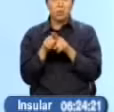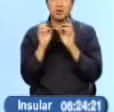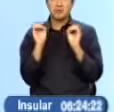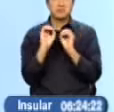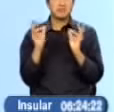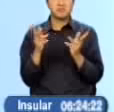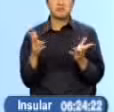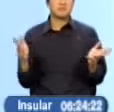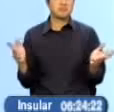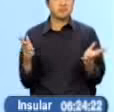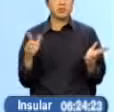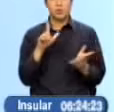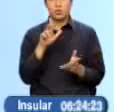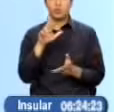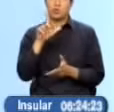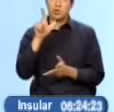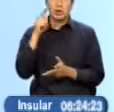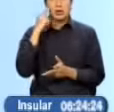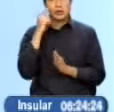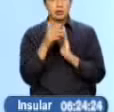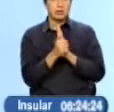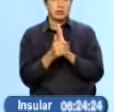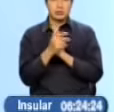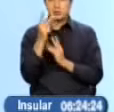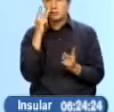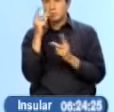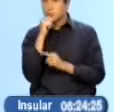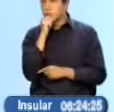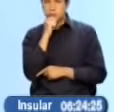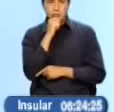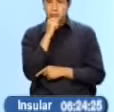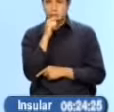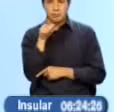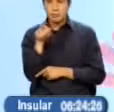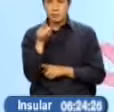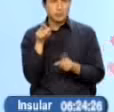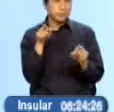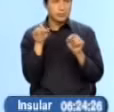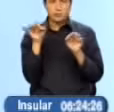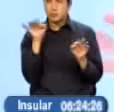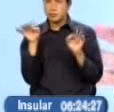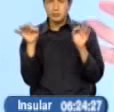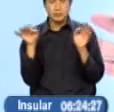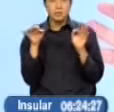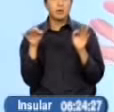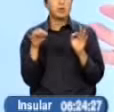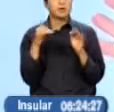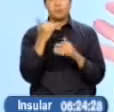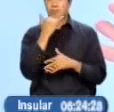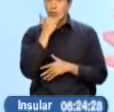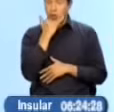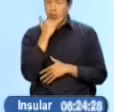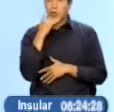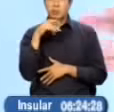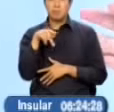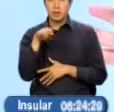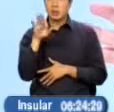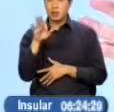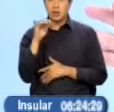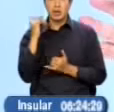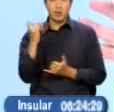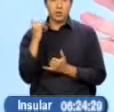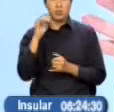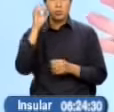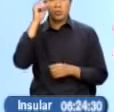entonces lula tenía esa otra capacidad de ver con quién con quién se movía en todo caso el gran error que tuvo el pp y que lo están teniendo